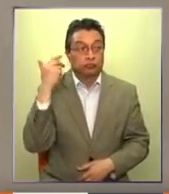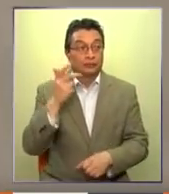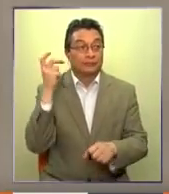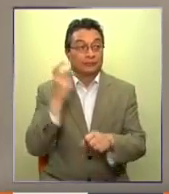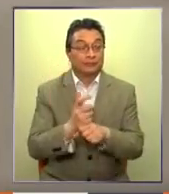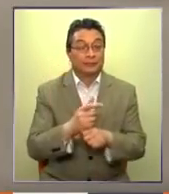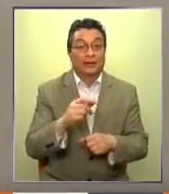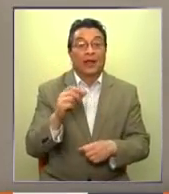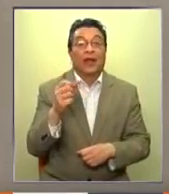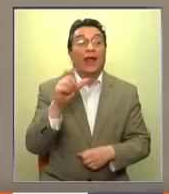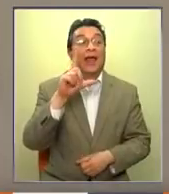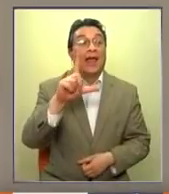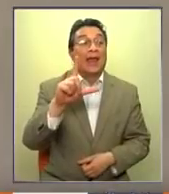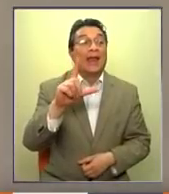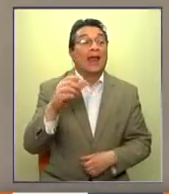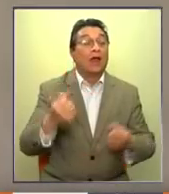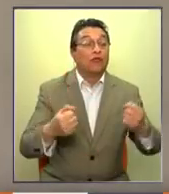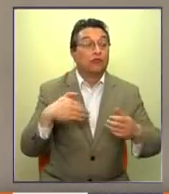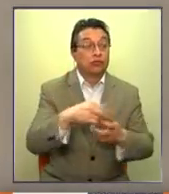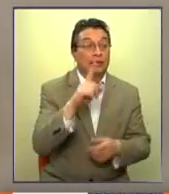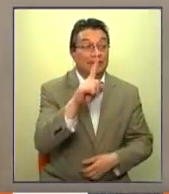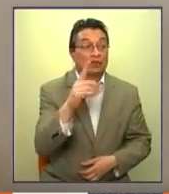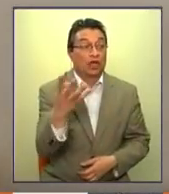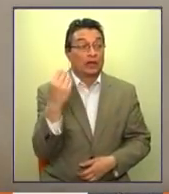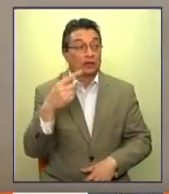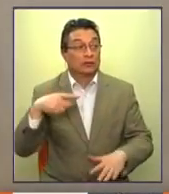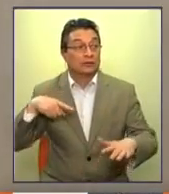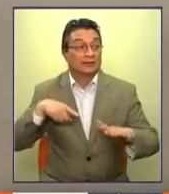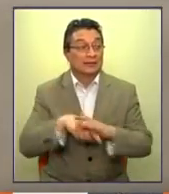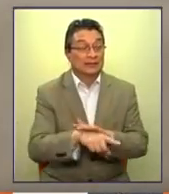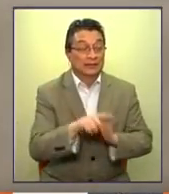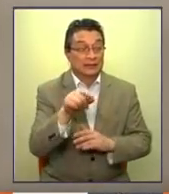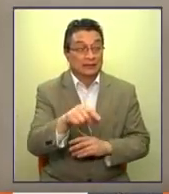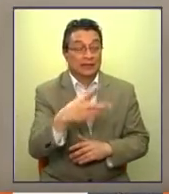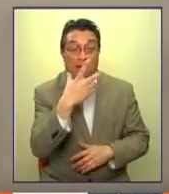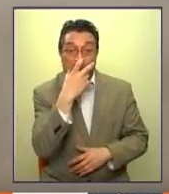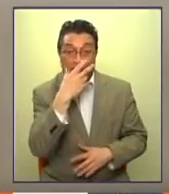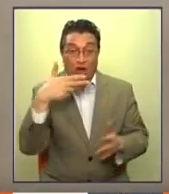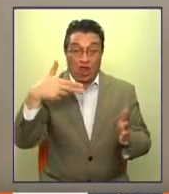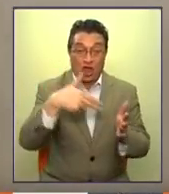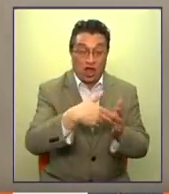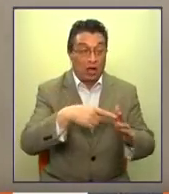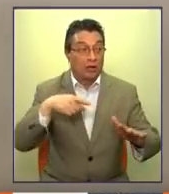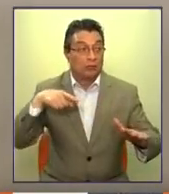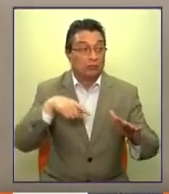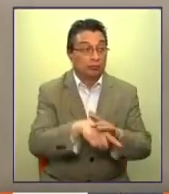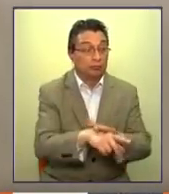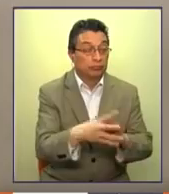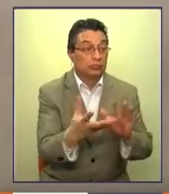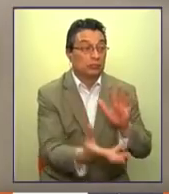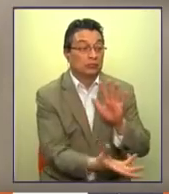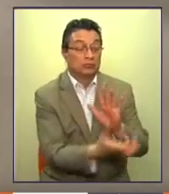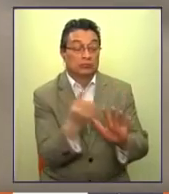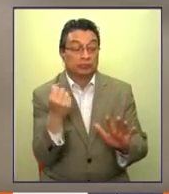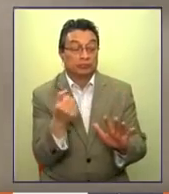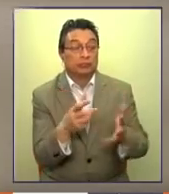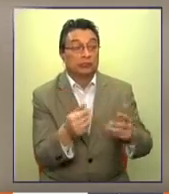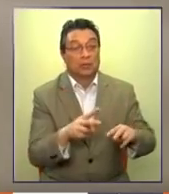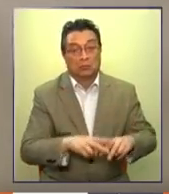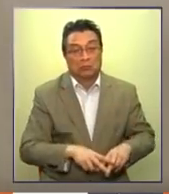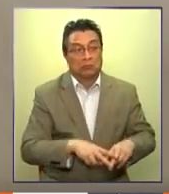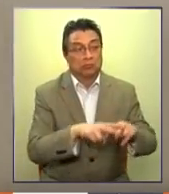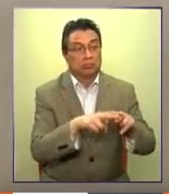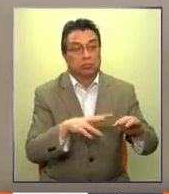114, se metieron lo que es la estación de servicio de petróleo y se llevaron un monto